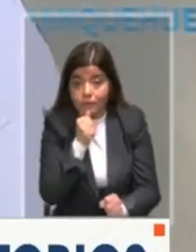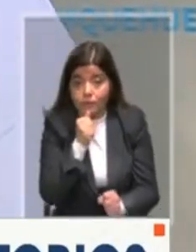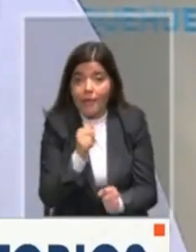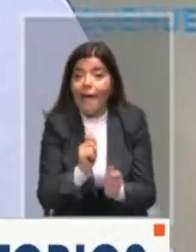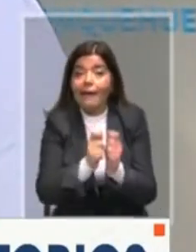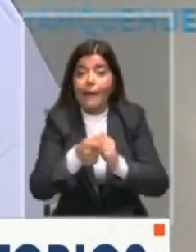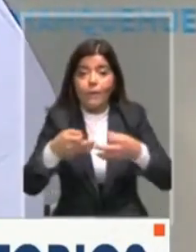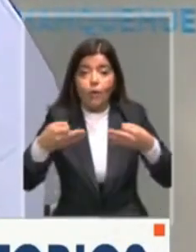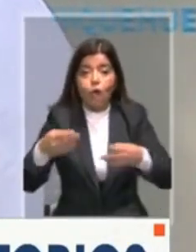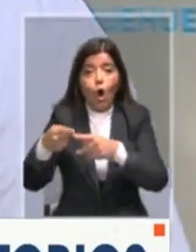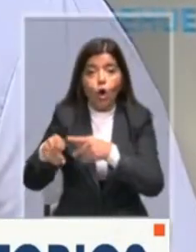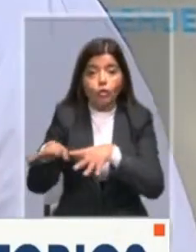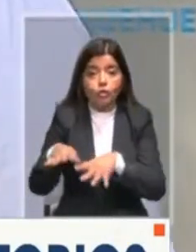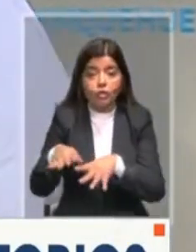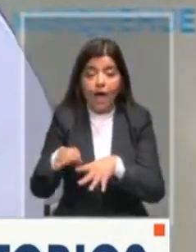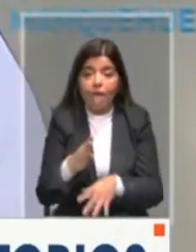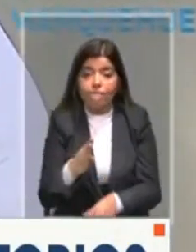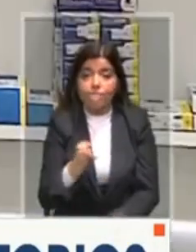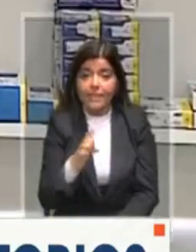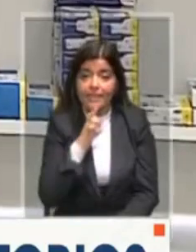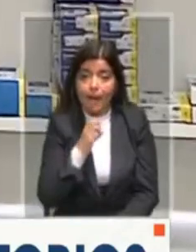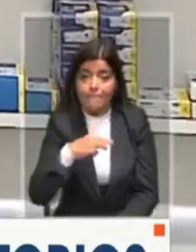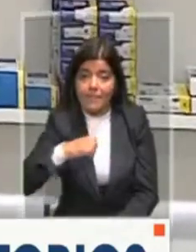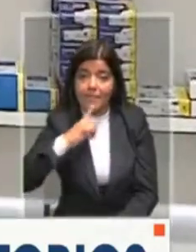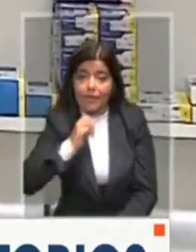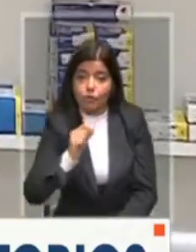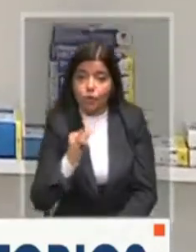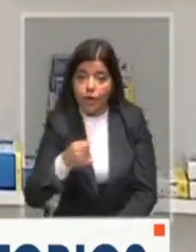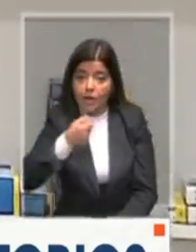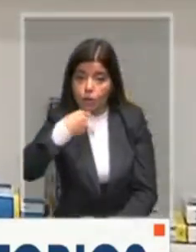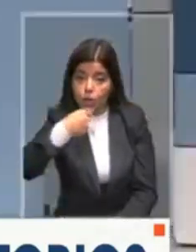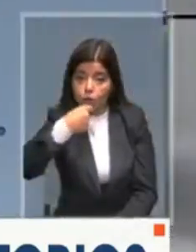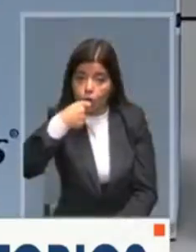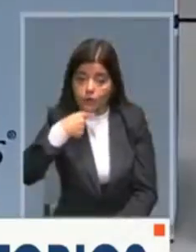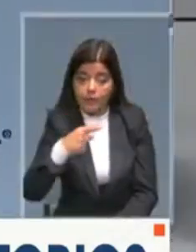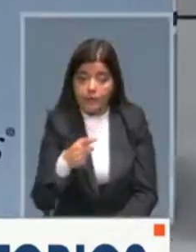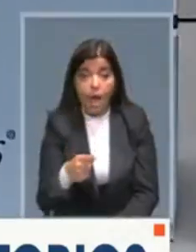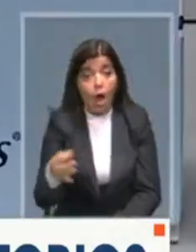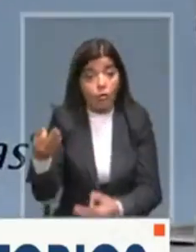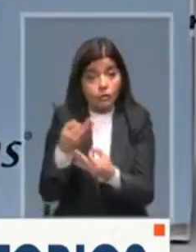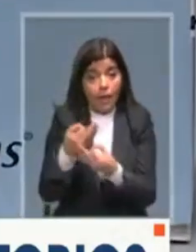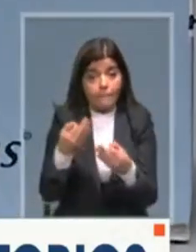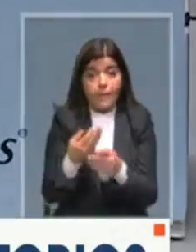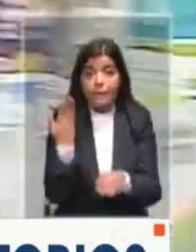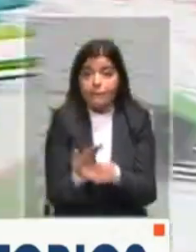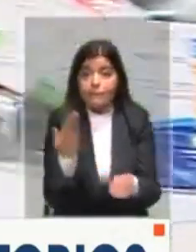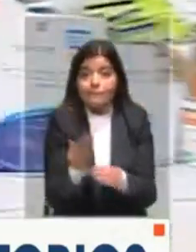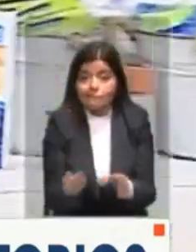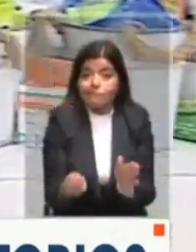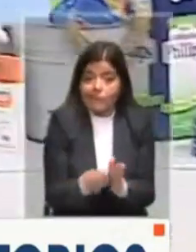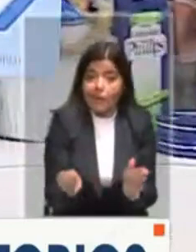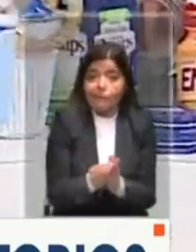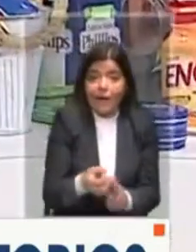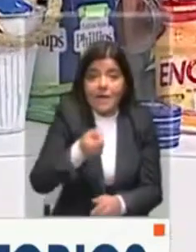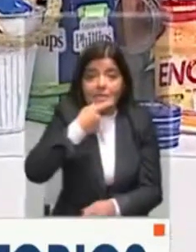receta para otro producto que es betametasona en gotas. Andrea nos explica que sin duda se ha incrementado la demanda por remedios pediátricos